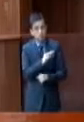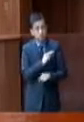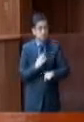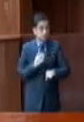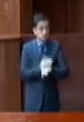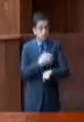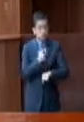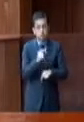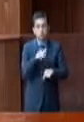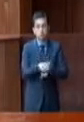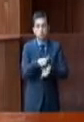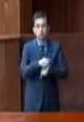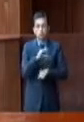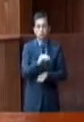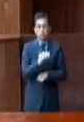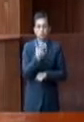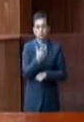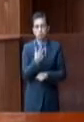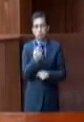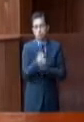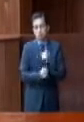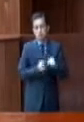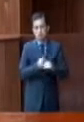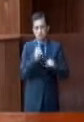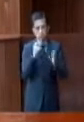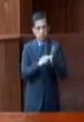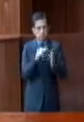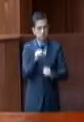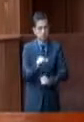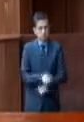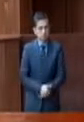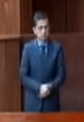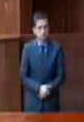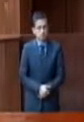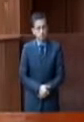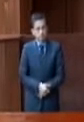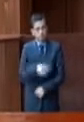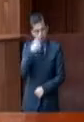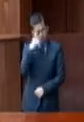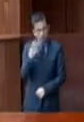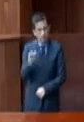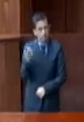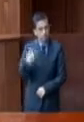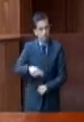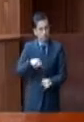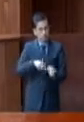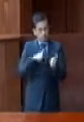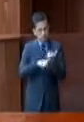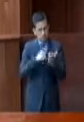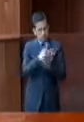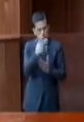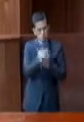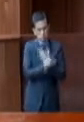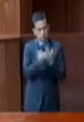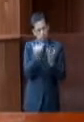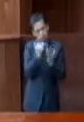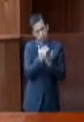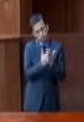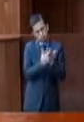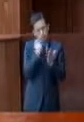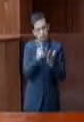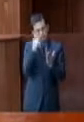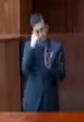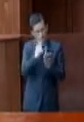98 de 2016 en atención al ordenado en el proyecto se analiza nuevamente la individualización de la